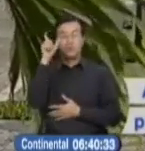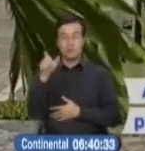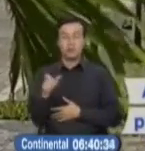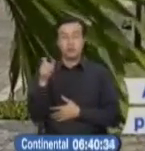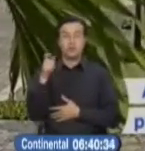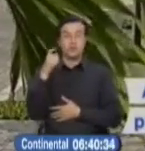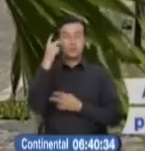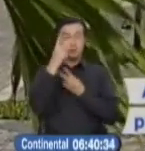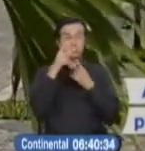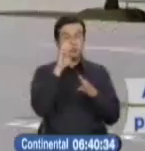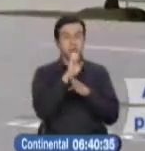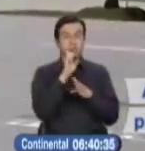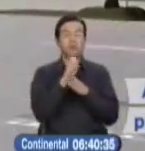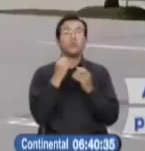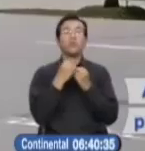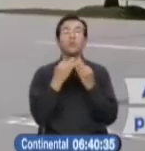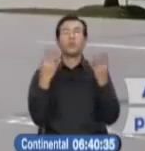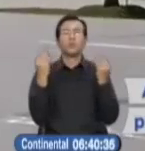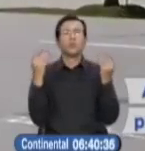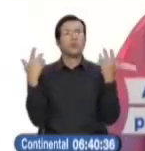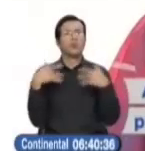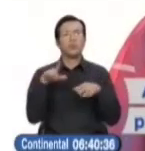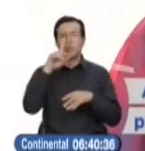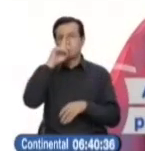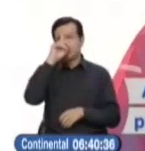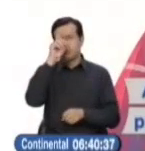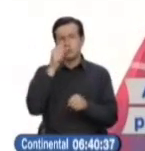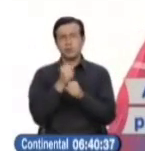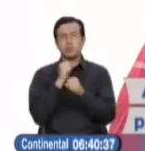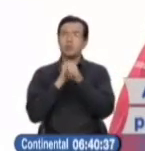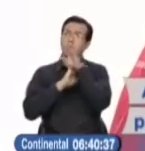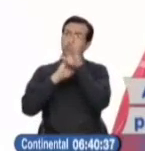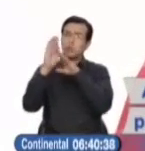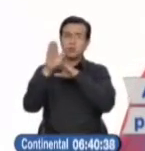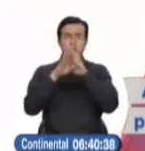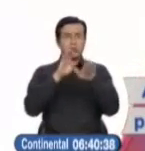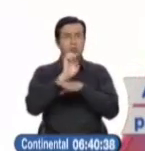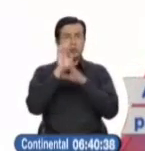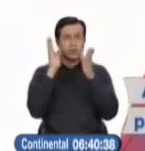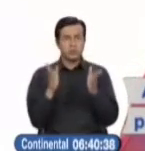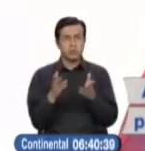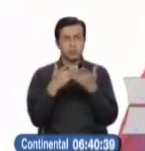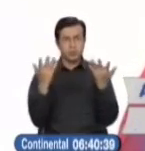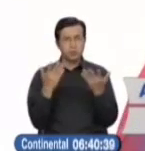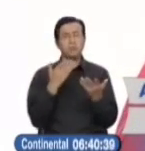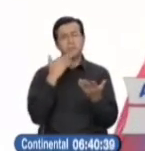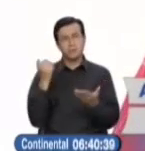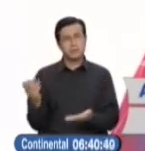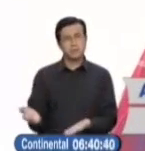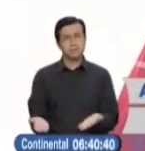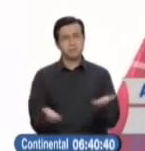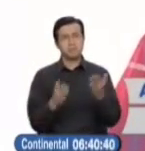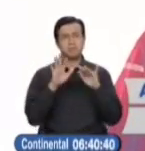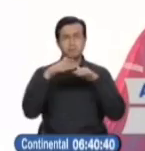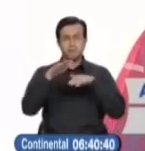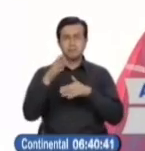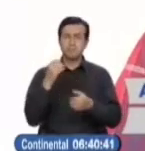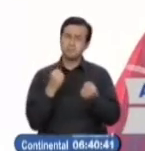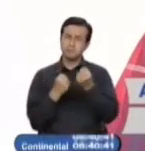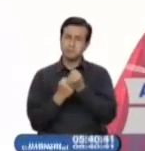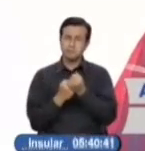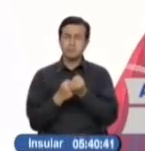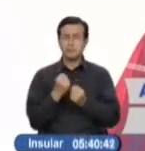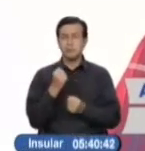que llega al país se generan múltiples empleos. Hay una invitación a que todos los ecuatorianos más bien vayamos a estas playas, porque